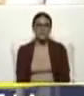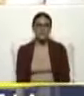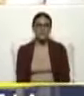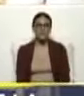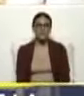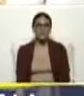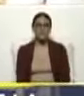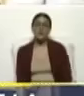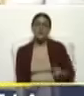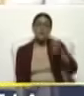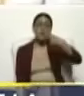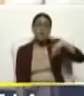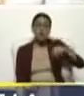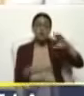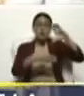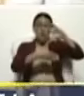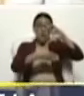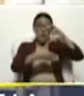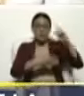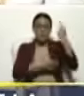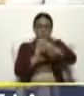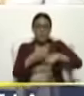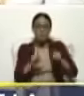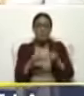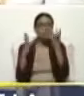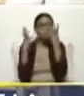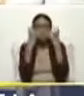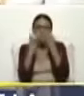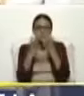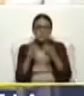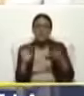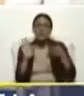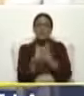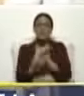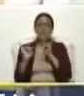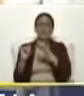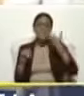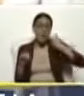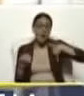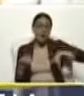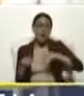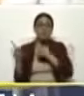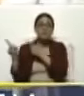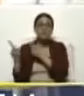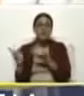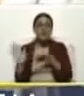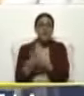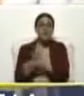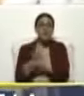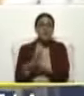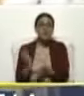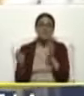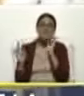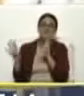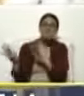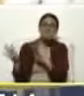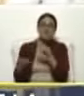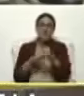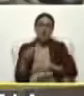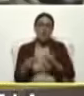Tristes estamos los latinoamericanos por lo que ocurre en Argentina, almirante Hernández Hachi.